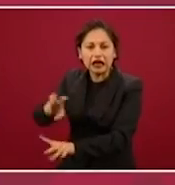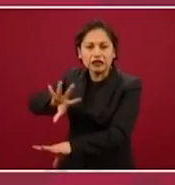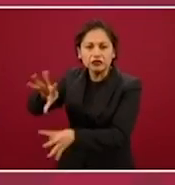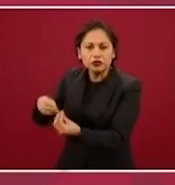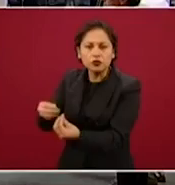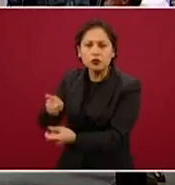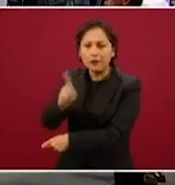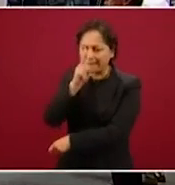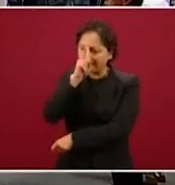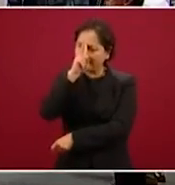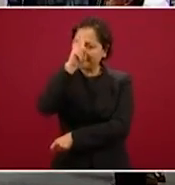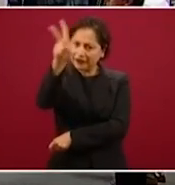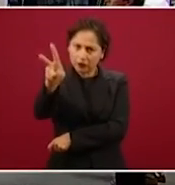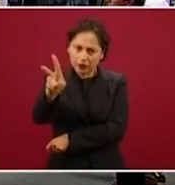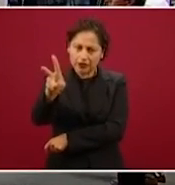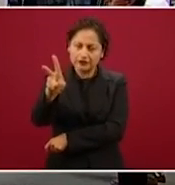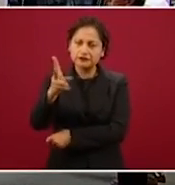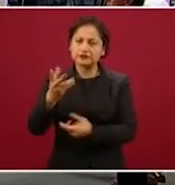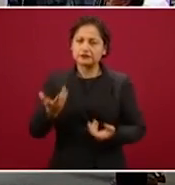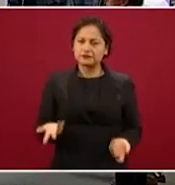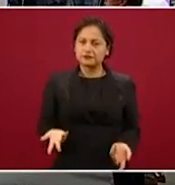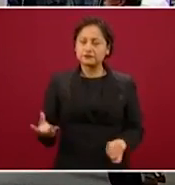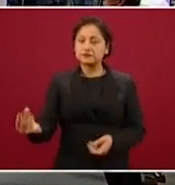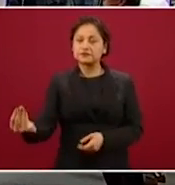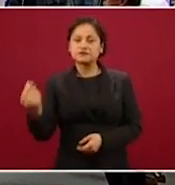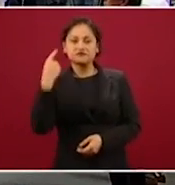proponer un código de ética? No vi el video.